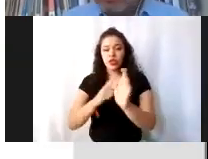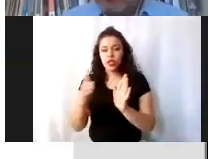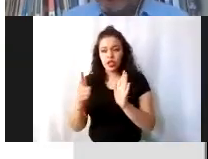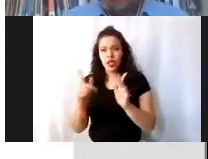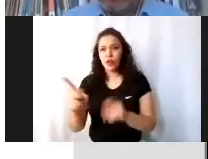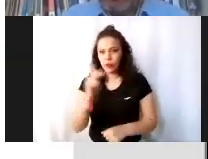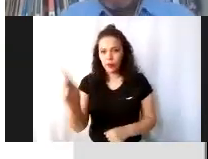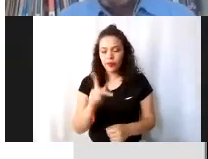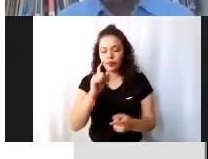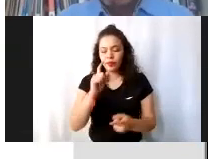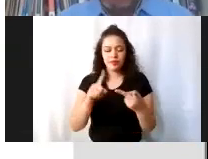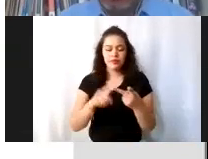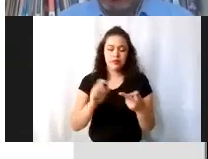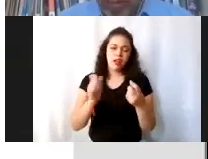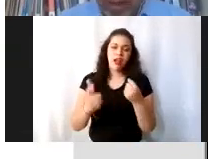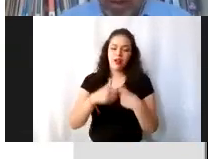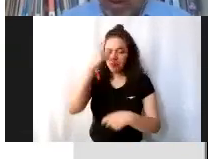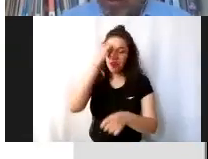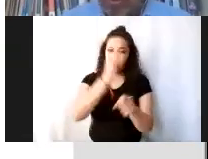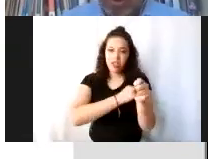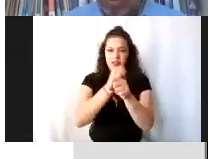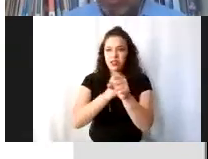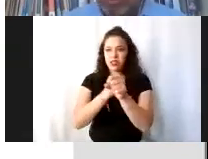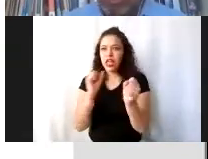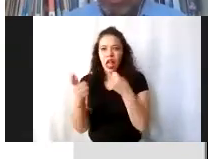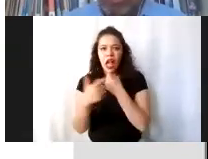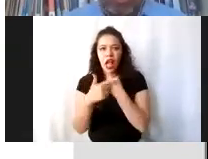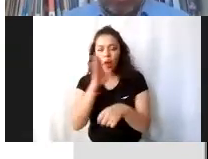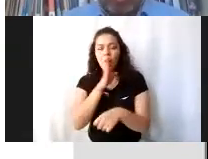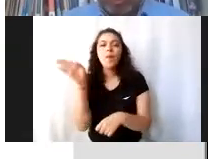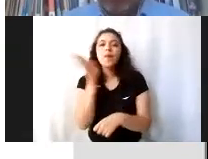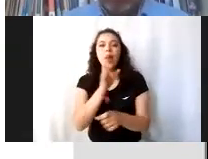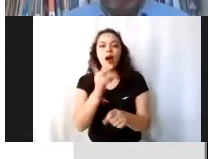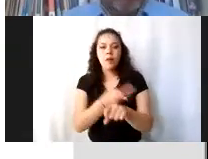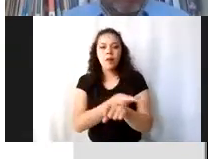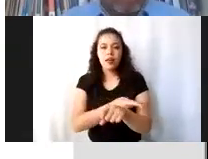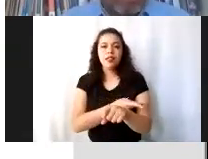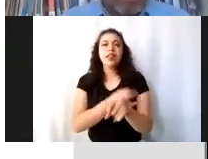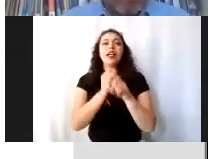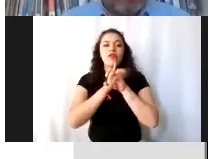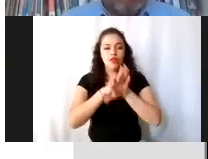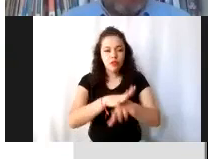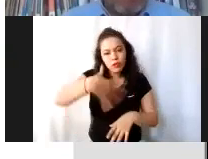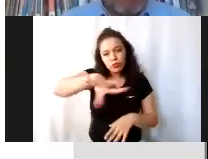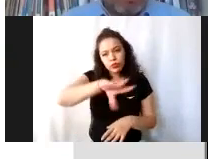las excepciones por la investigación de delitos, también son excepciones a la protección de datos. Por ejemplo,